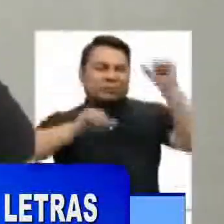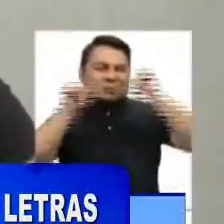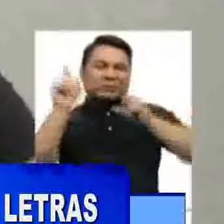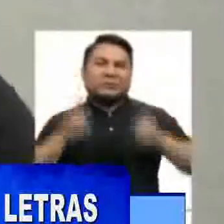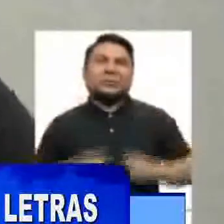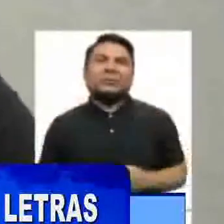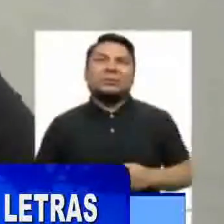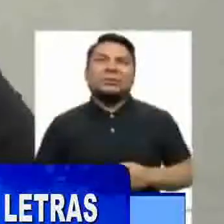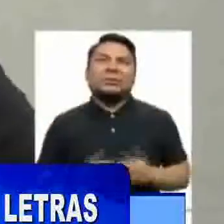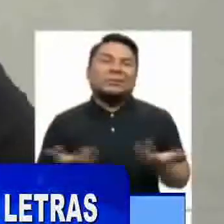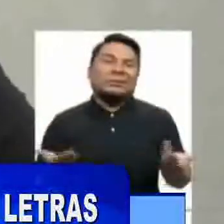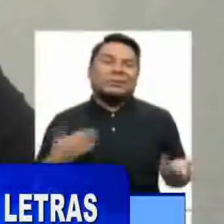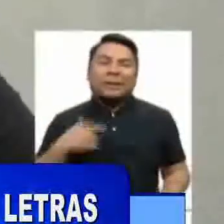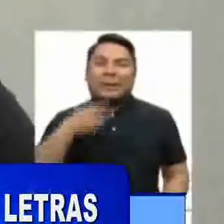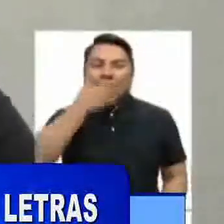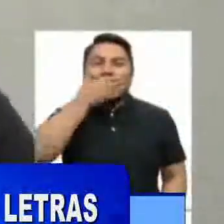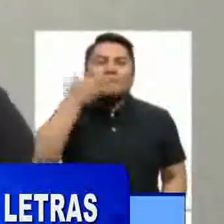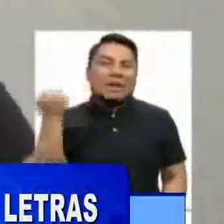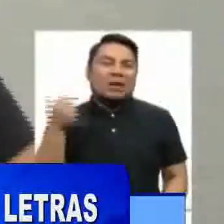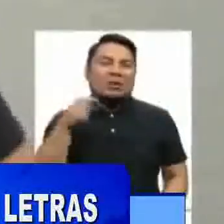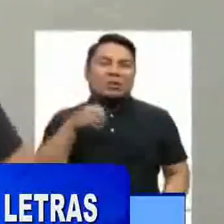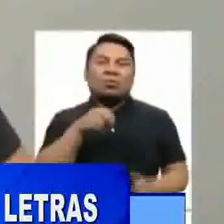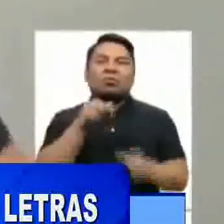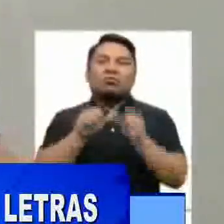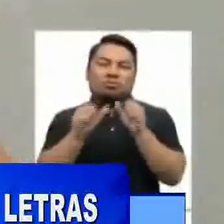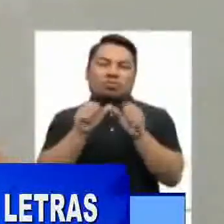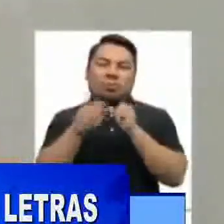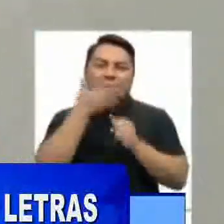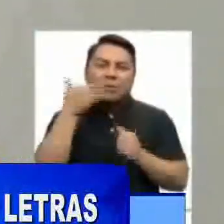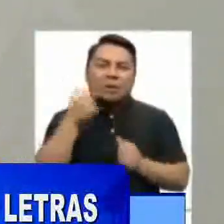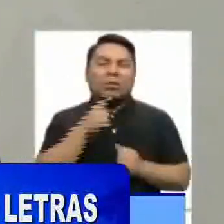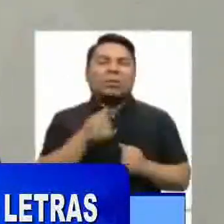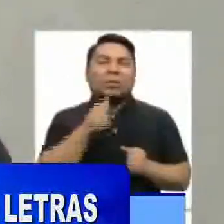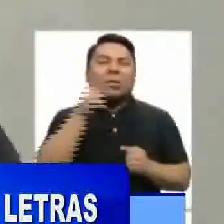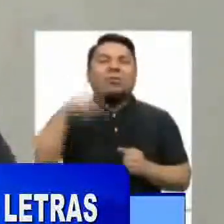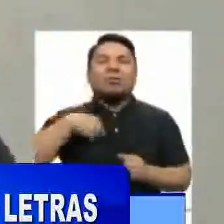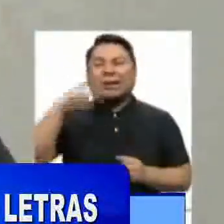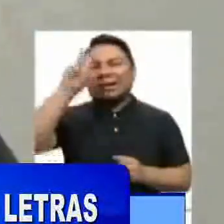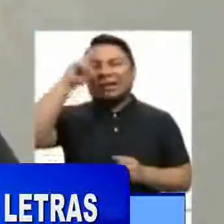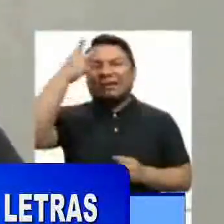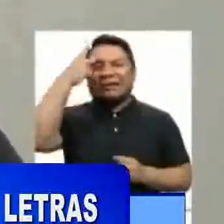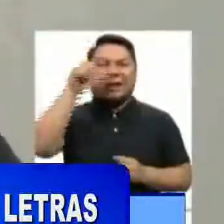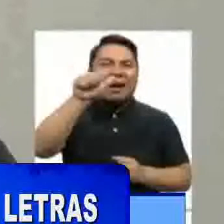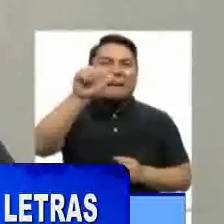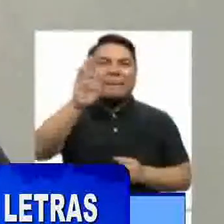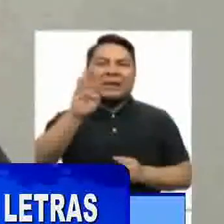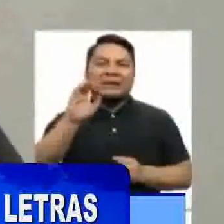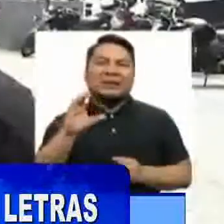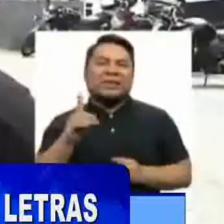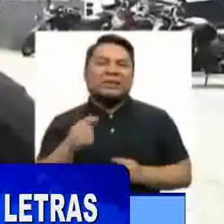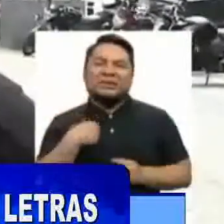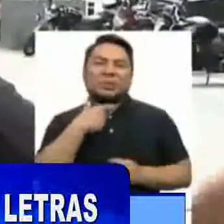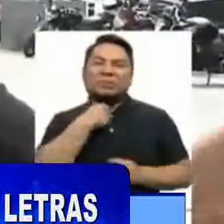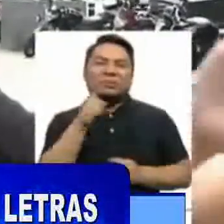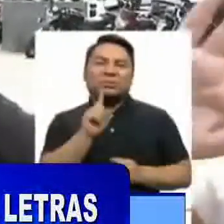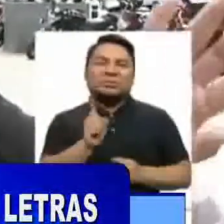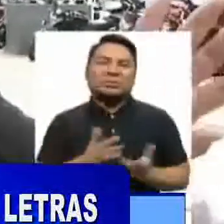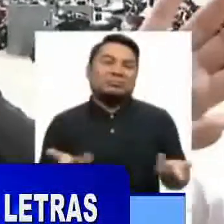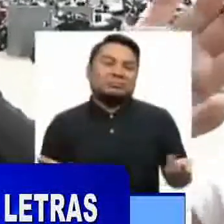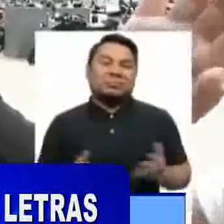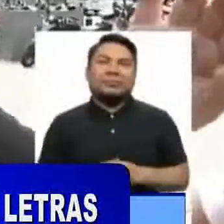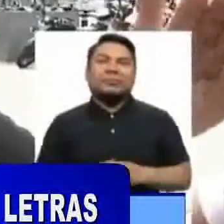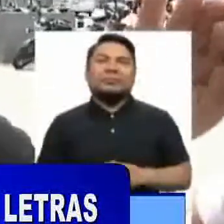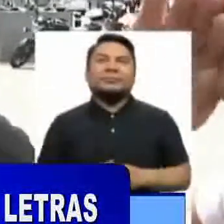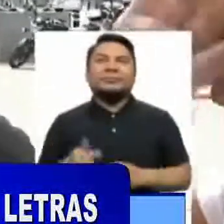ser bueno con números para saber exactamente cuánto se ha sacado, porque eso de verdad sí confunde. No me gusta. No,